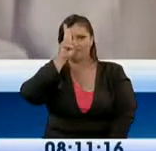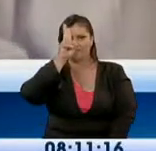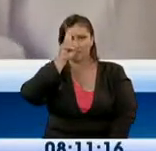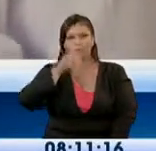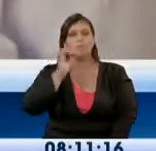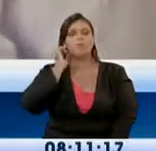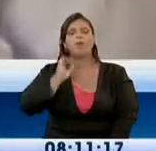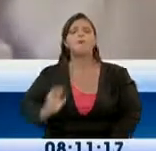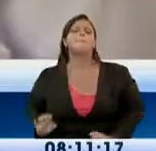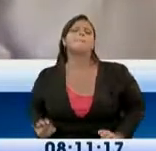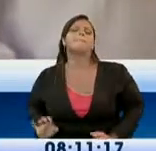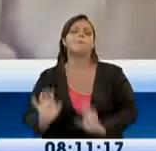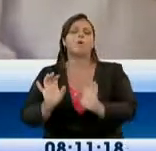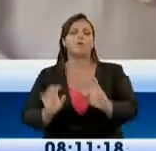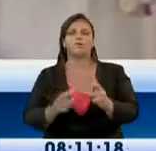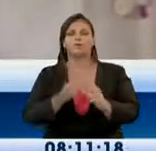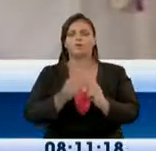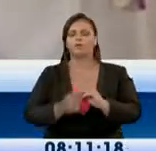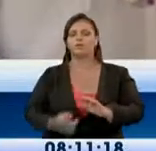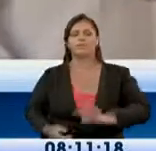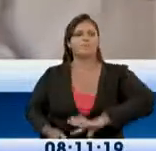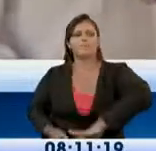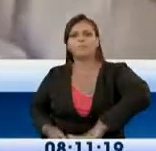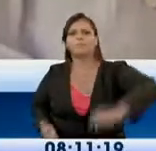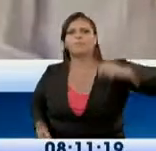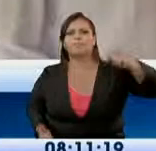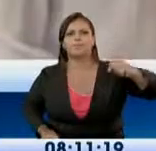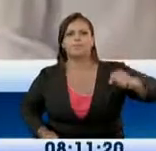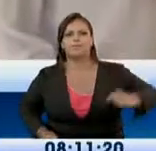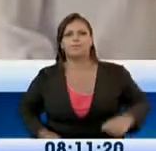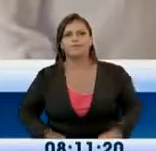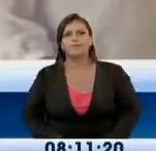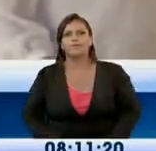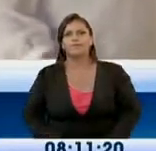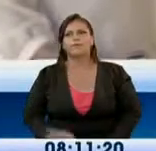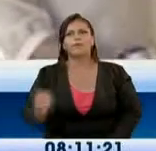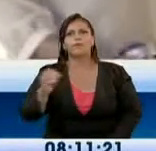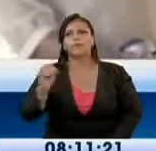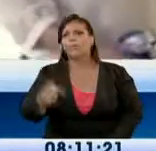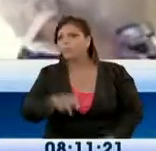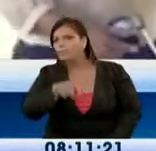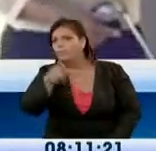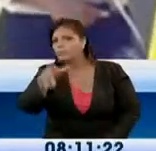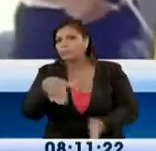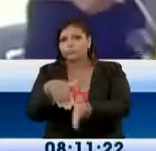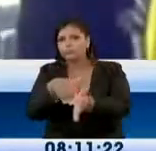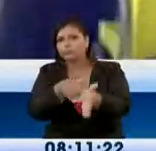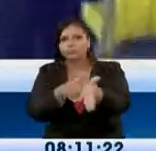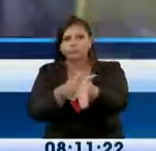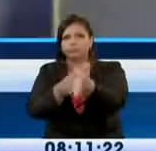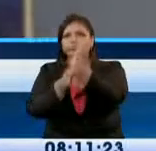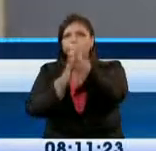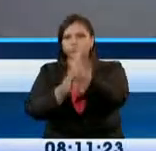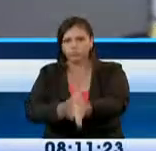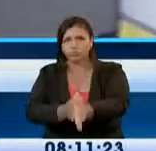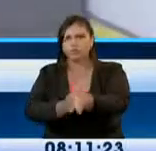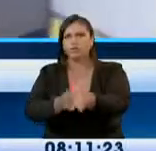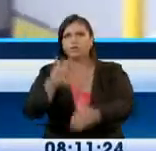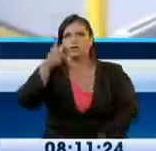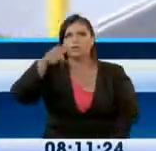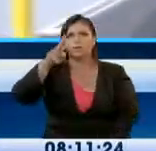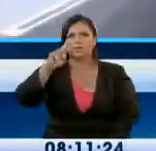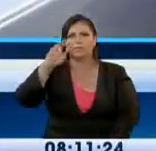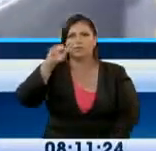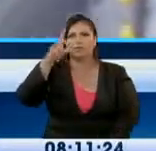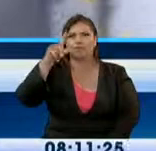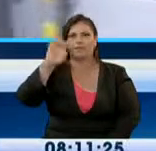llegan a la pradera dos... Ahí se embarcan, le roban los celulares a las chicas y se bajan en la pradera 1 o en